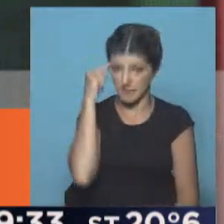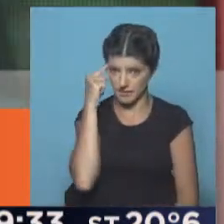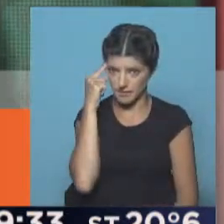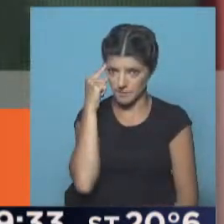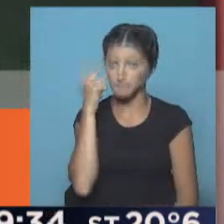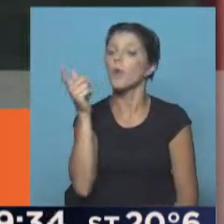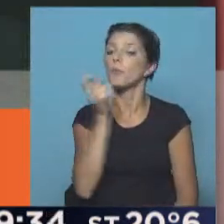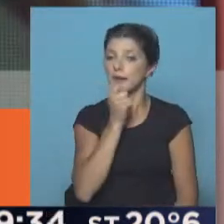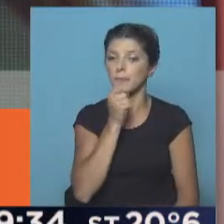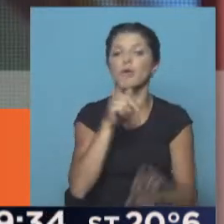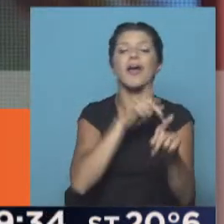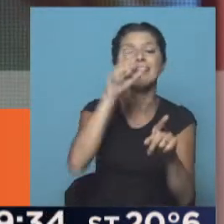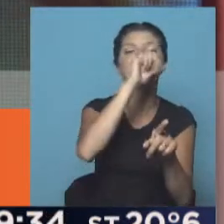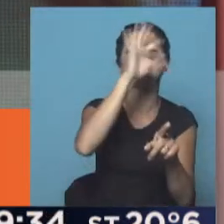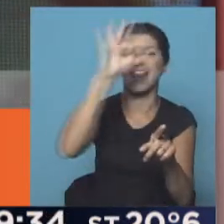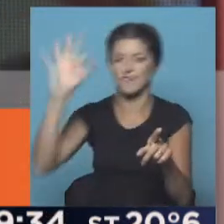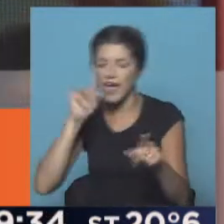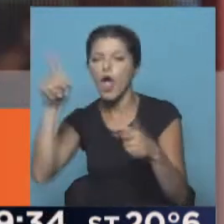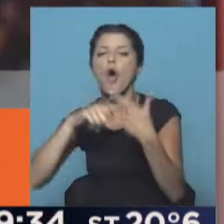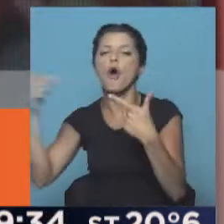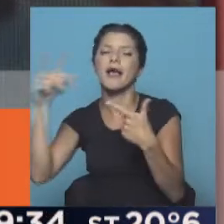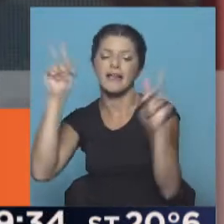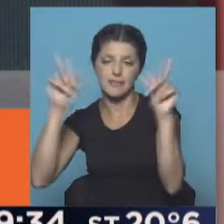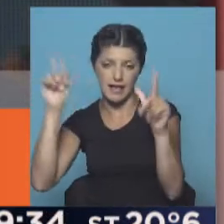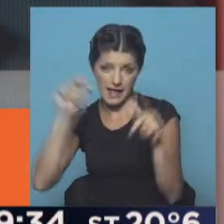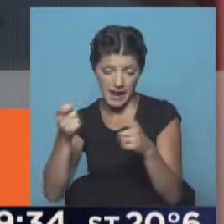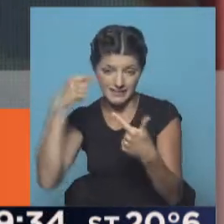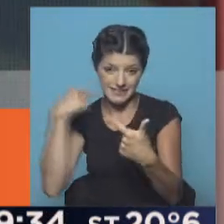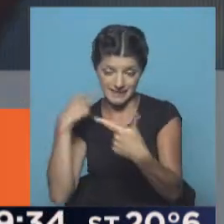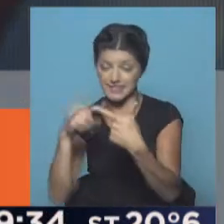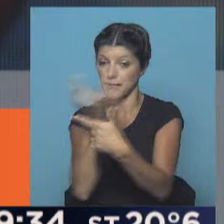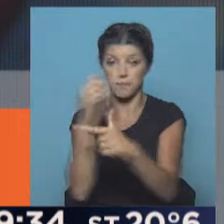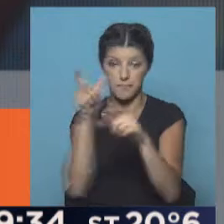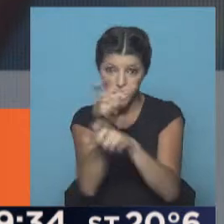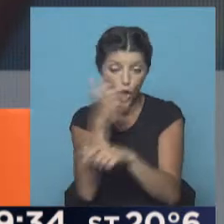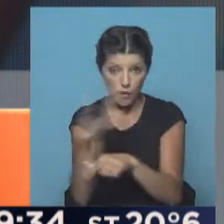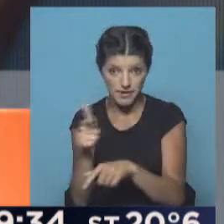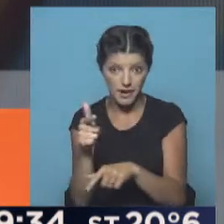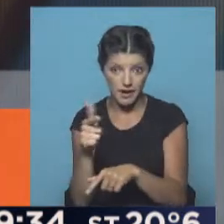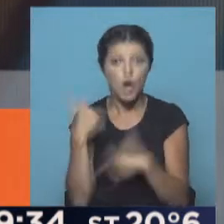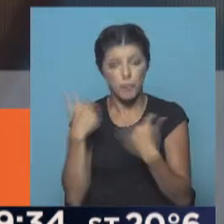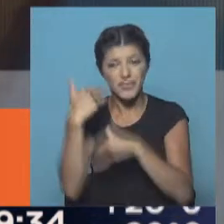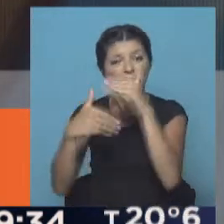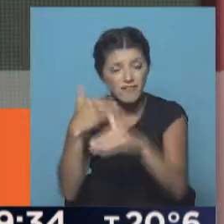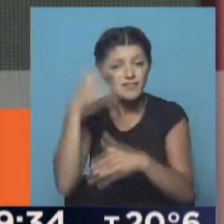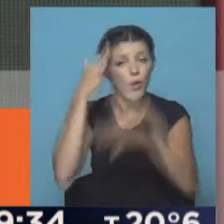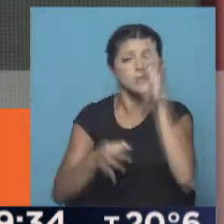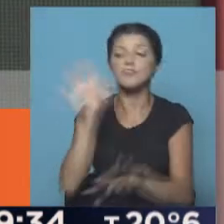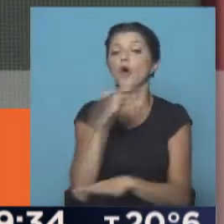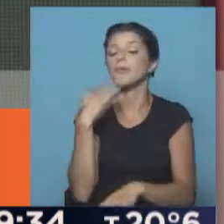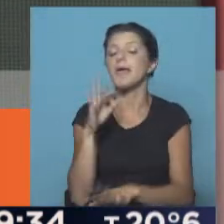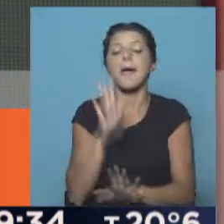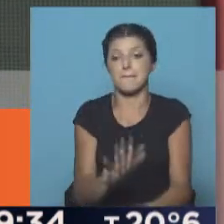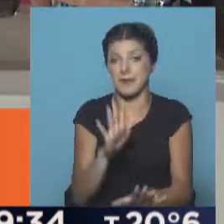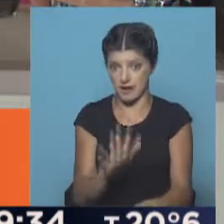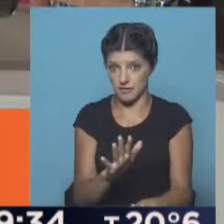López o los de La Rosadita en Telenoche, la justicia avanzaría con ese ritmo o tiene que esperar pruebas tan contundentes en que genera indignación en la gente